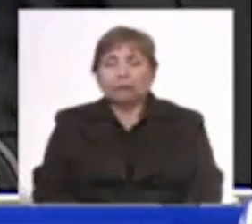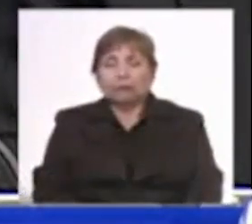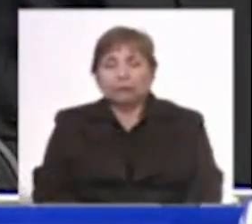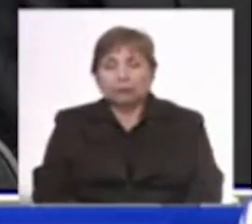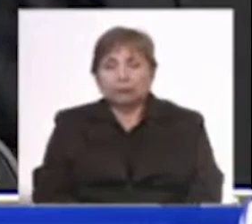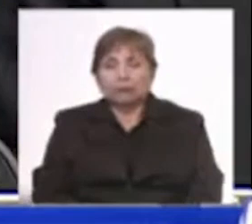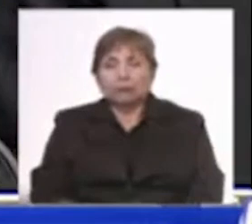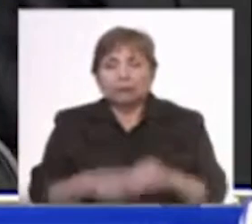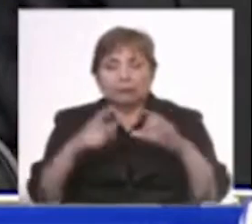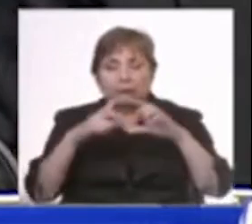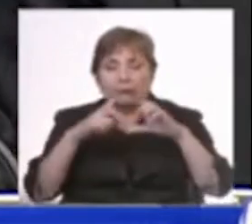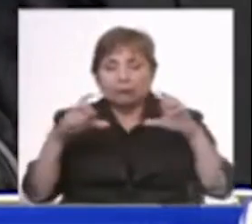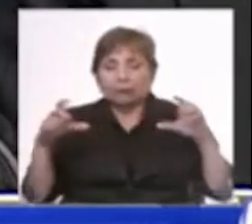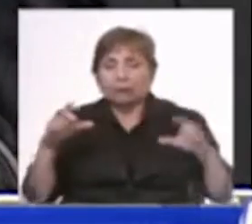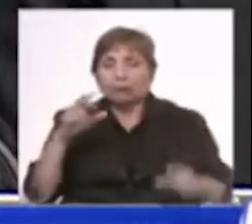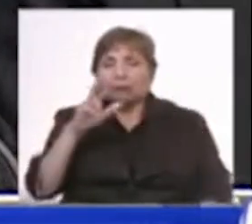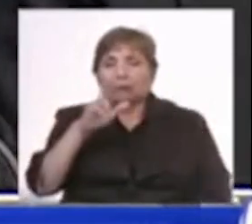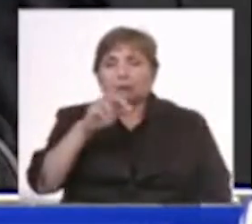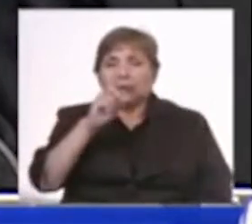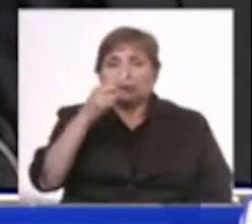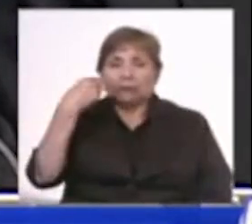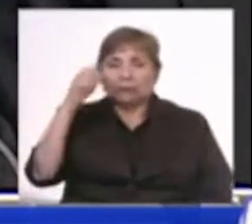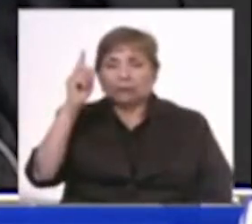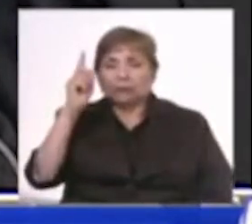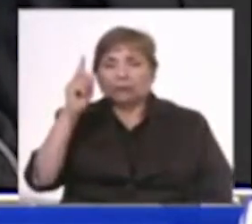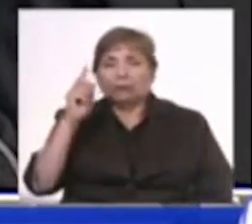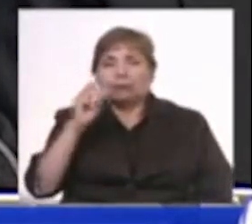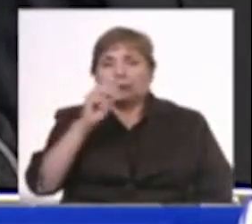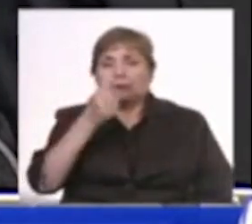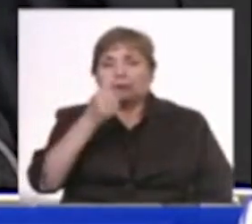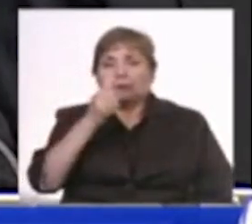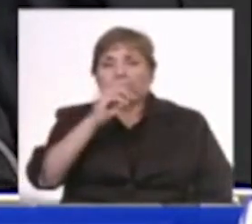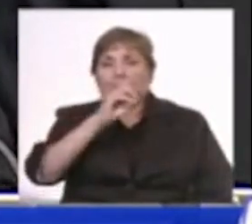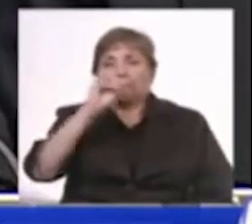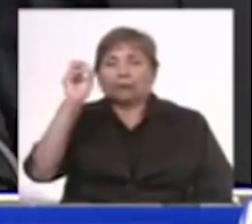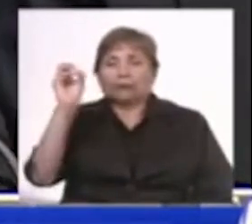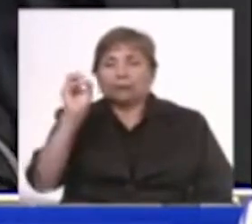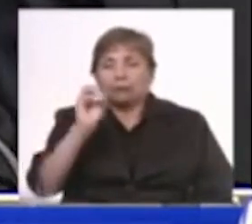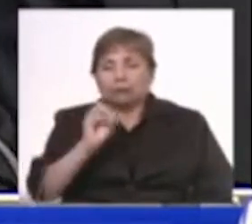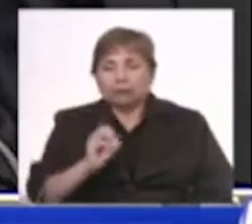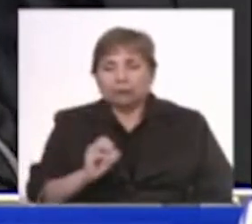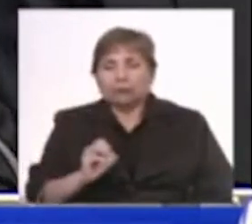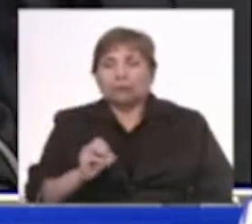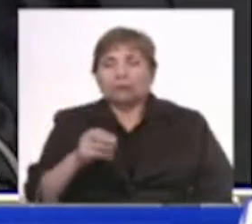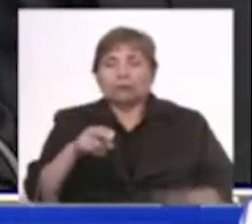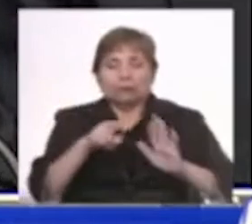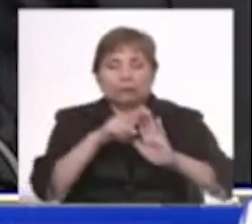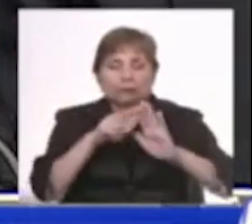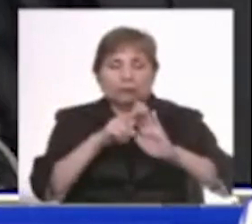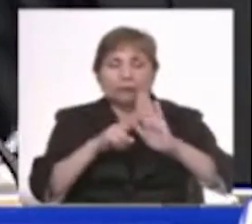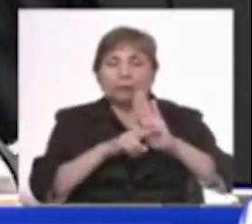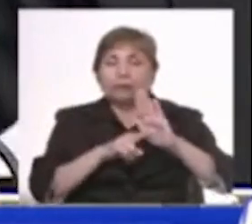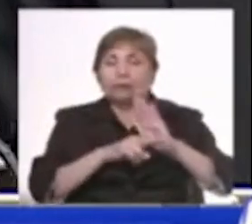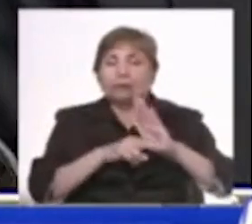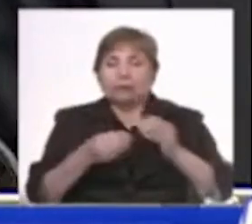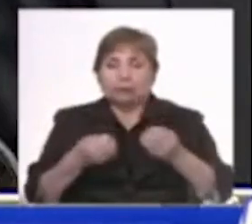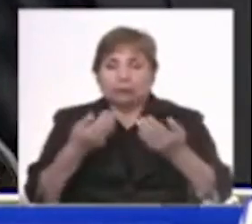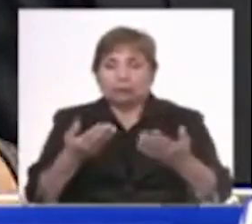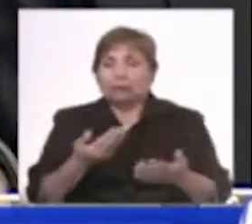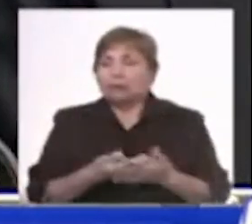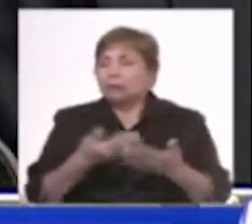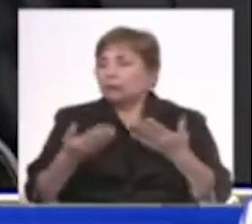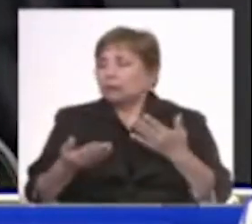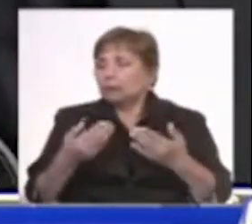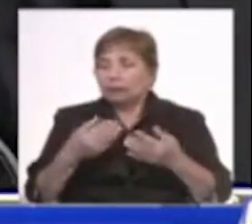Es un cheque por 31.500, es decir, por el 10% que de acuerdo a la normativa presenta.